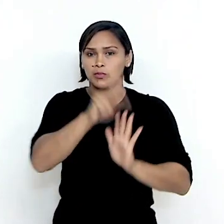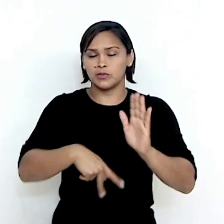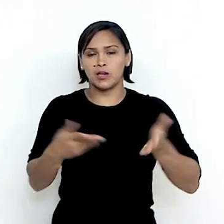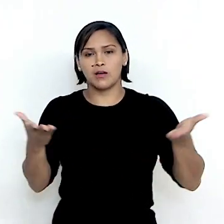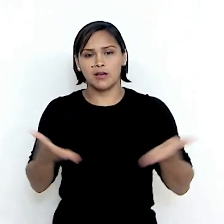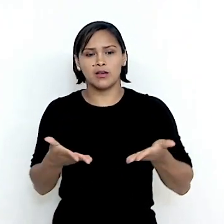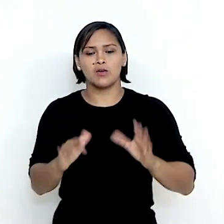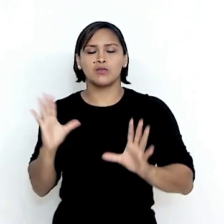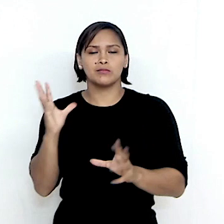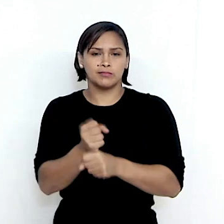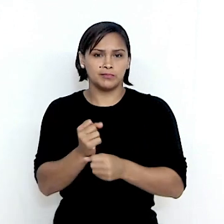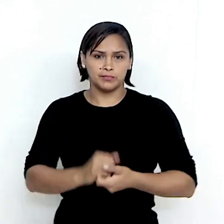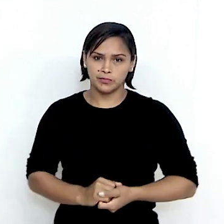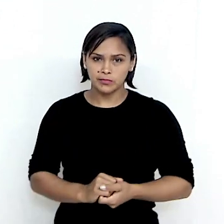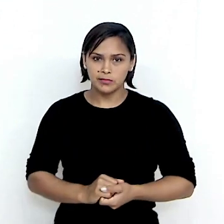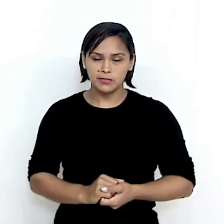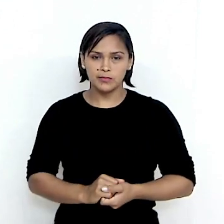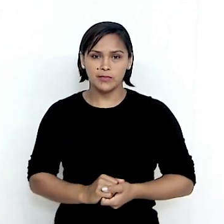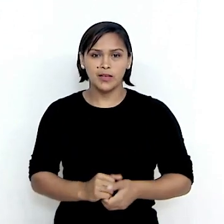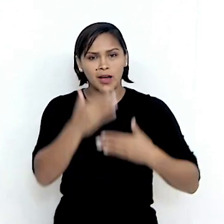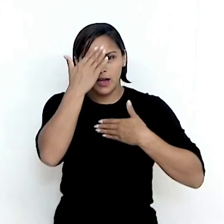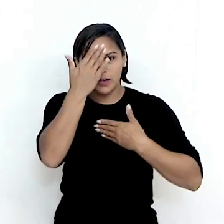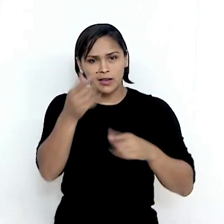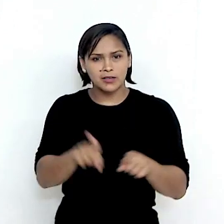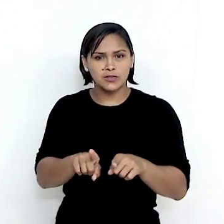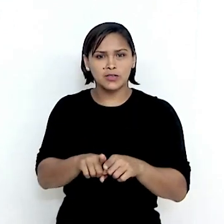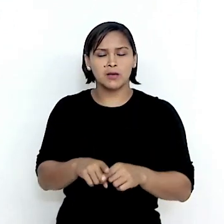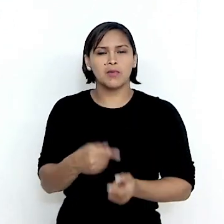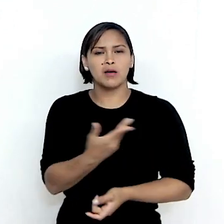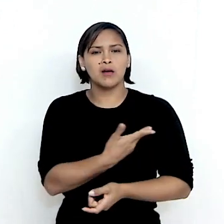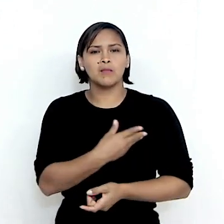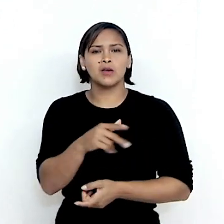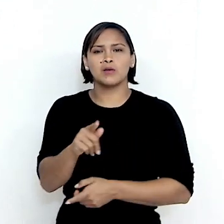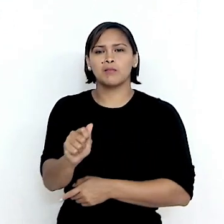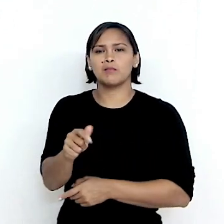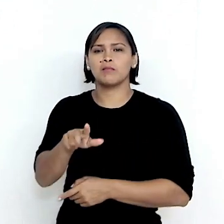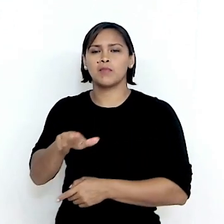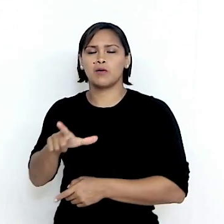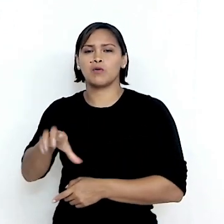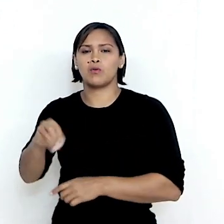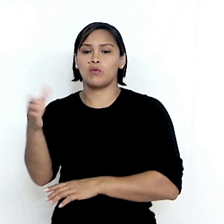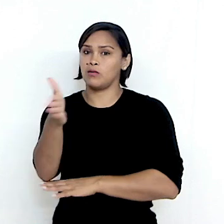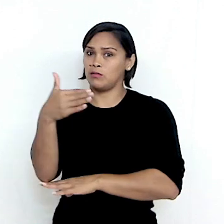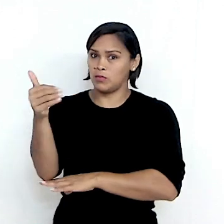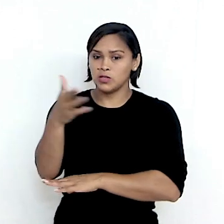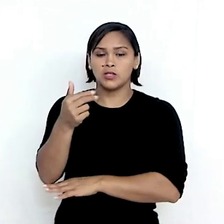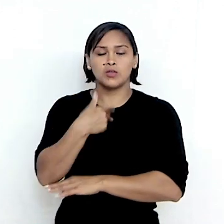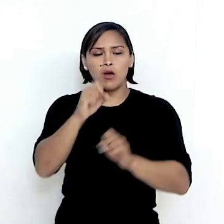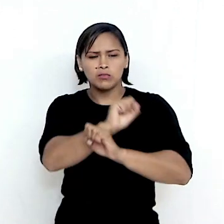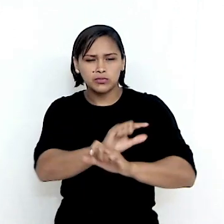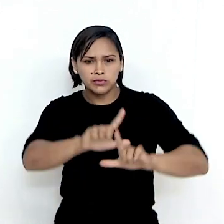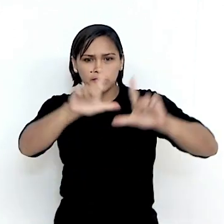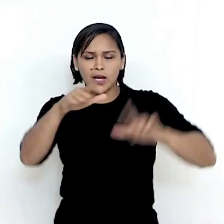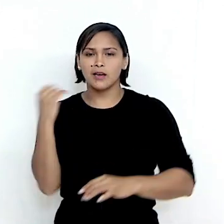luz. A nuestro querido amigo Paulo Pacheco, cuyas brillantes palabras, digamos, reflejan muy bien el espíritu de